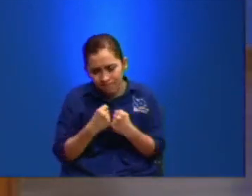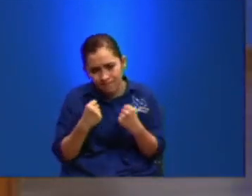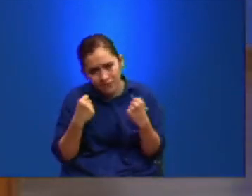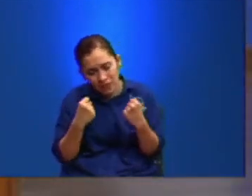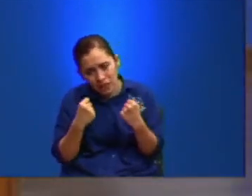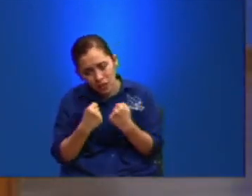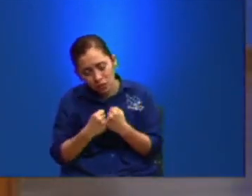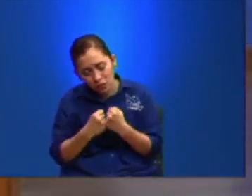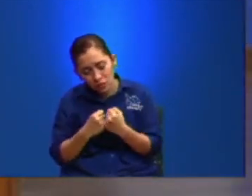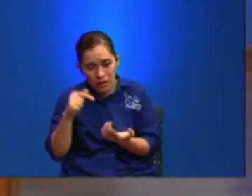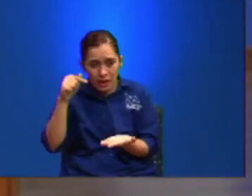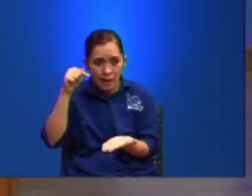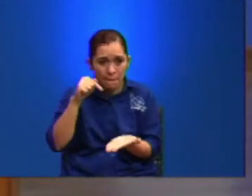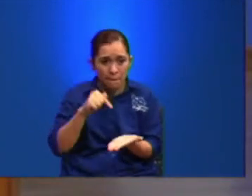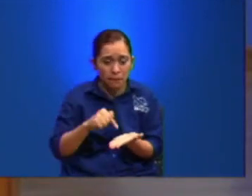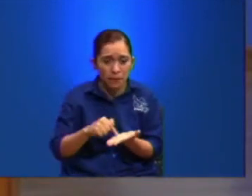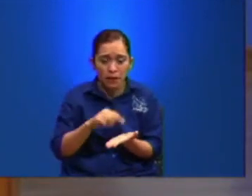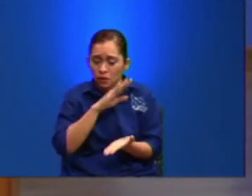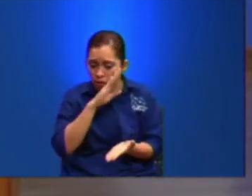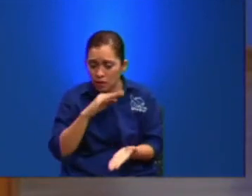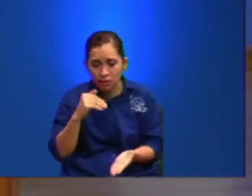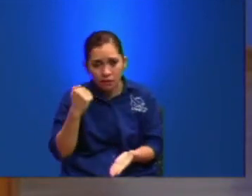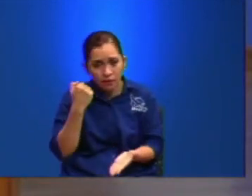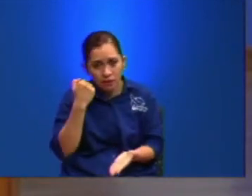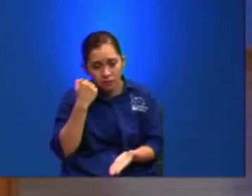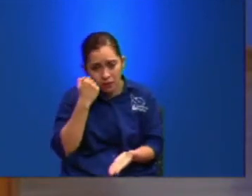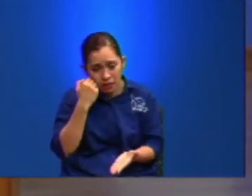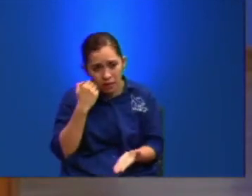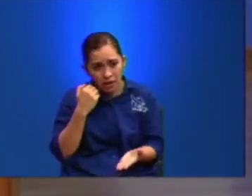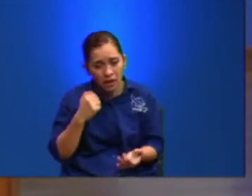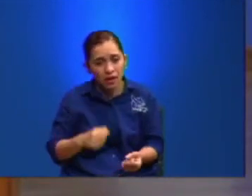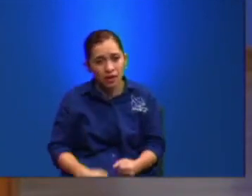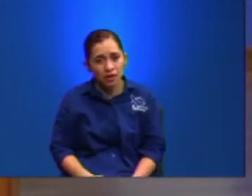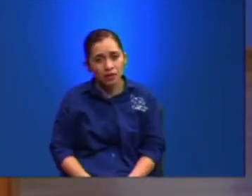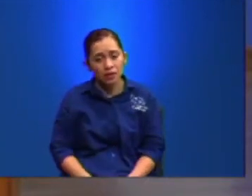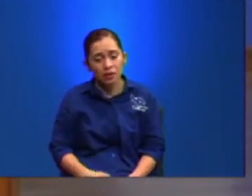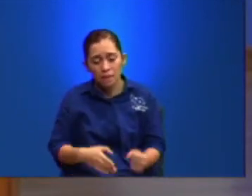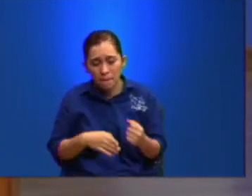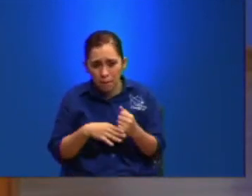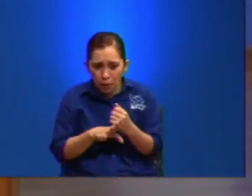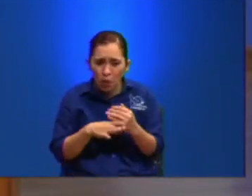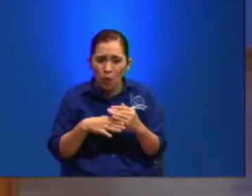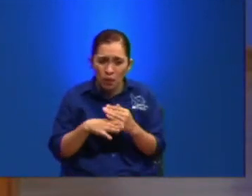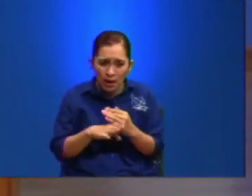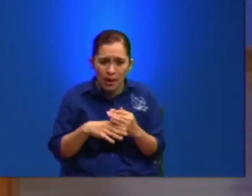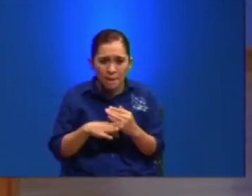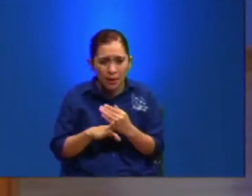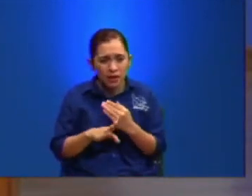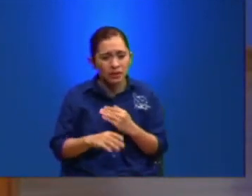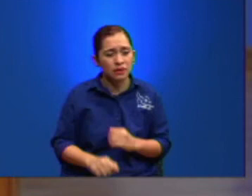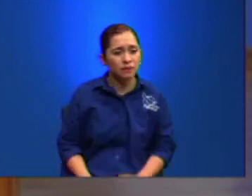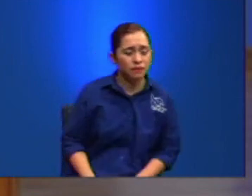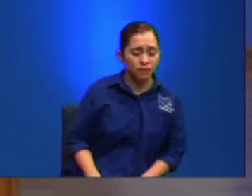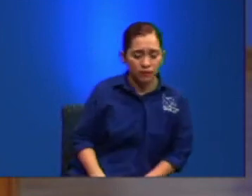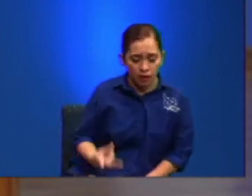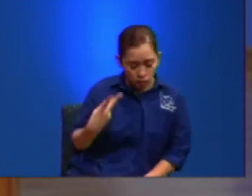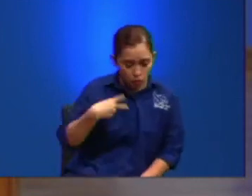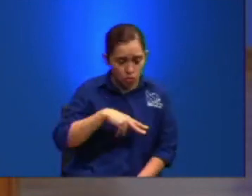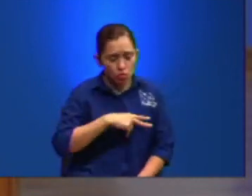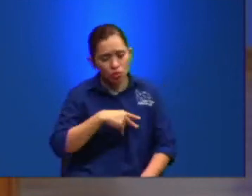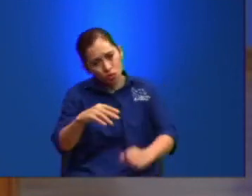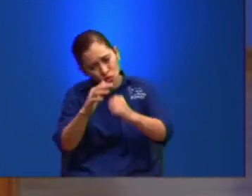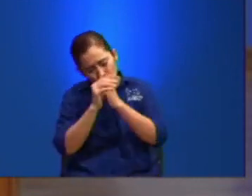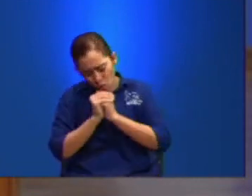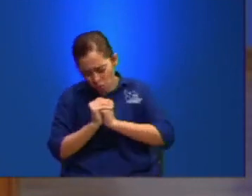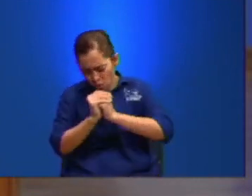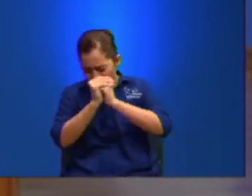hermano ahora nos levantamos a orar hermano sergio disculpe porque son lunes miércoles jueves y viernes se